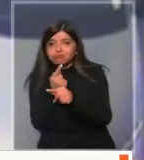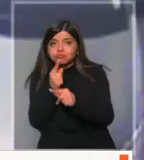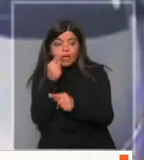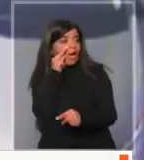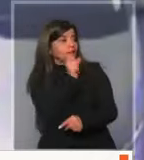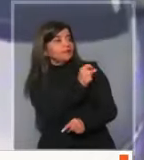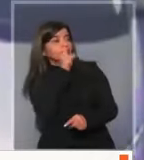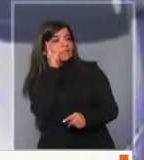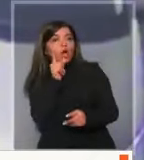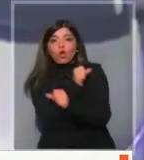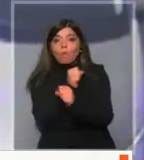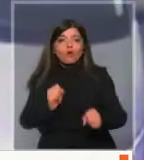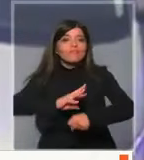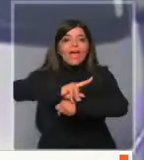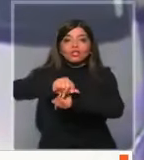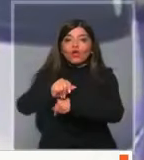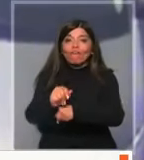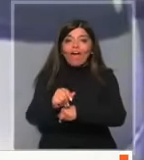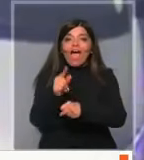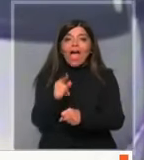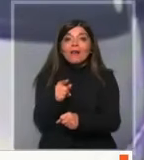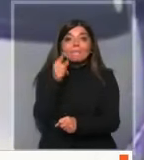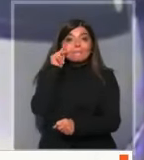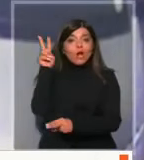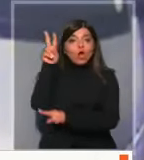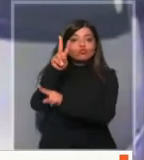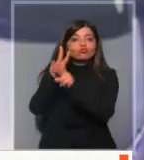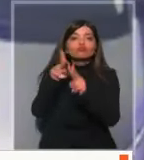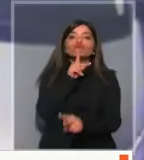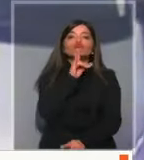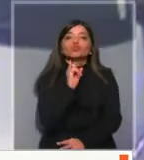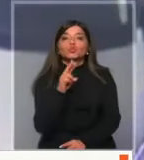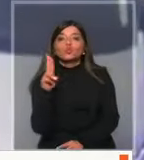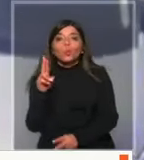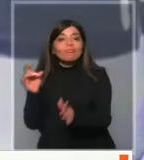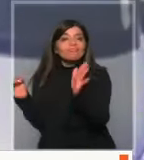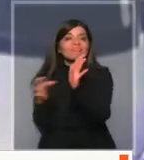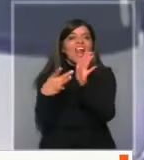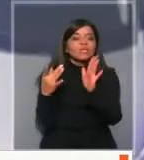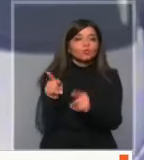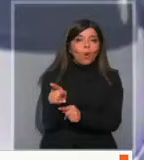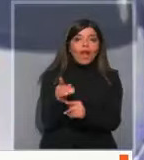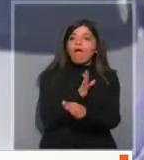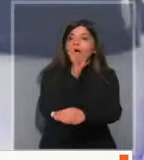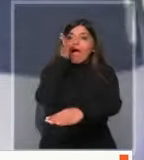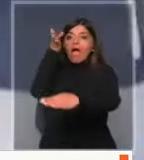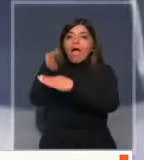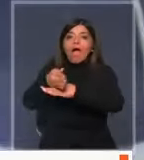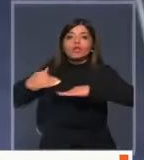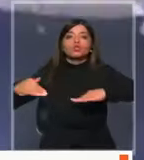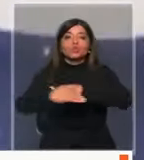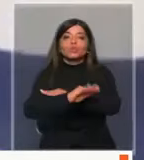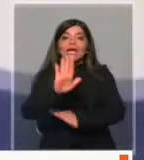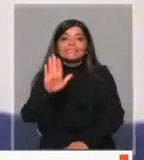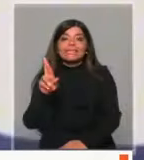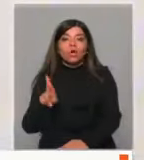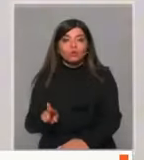dio cuenta que no podían robar nada. Pero el tour delictual no terminó allí. Se fueron directo a la Ruta 5 Sur.